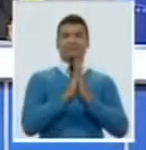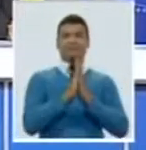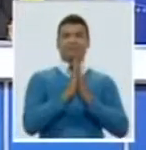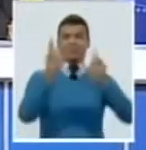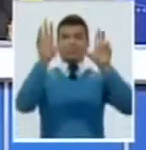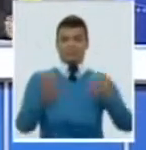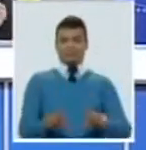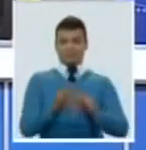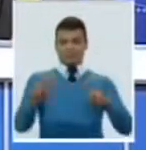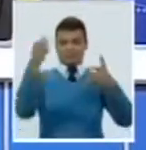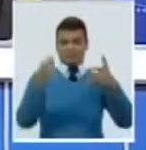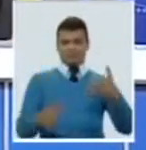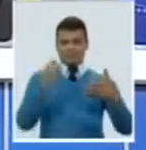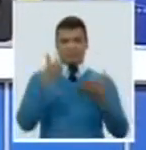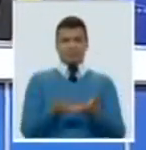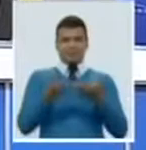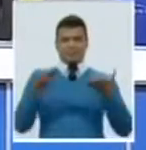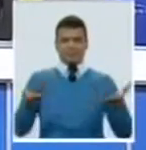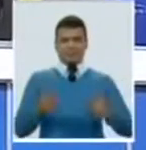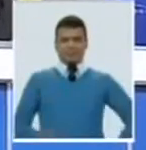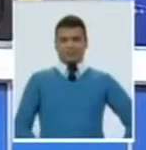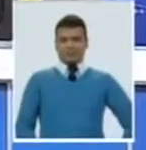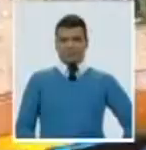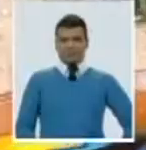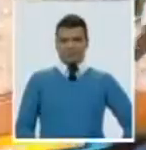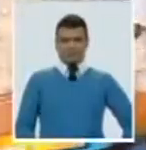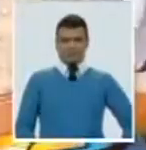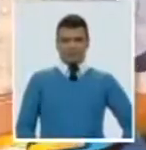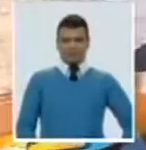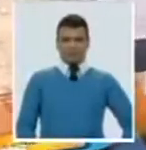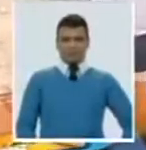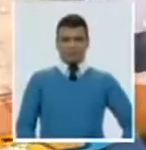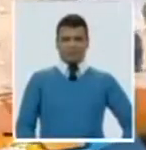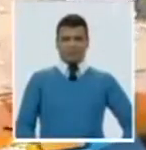Es tiempo de noticias. Estos son nuestros titulares.